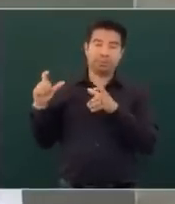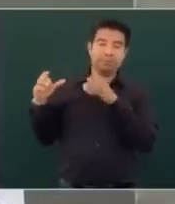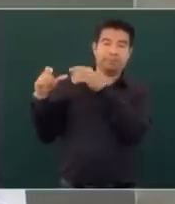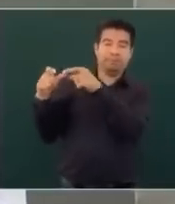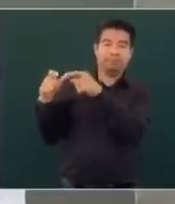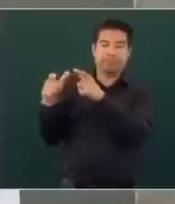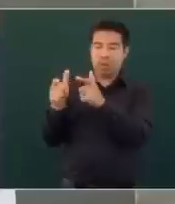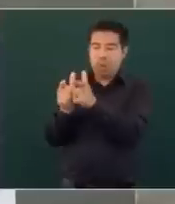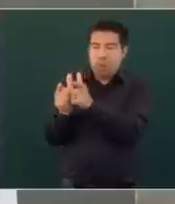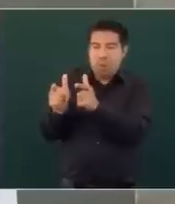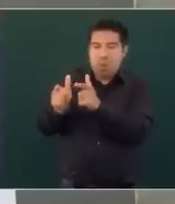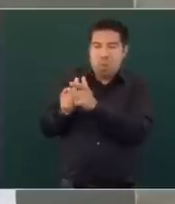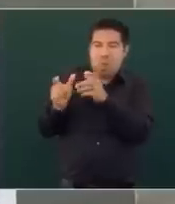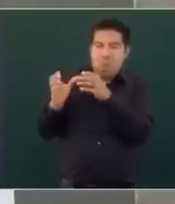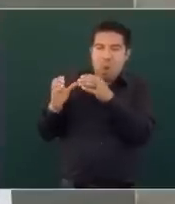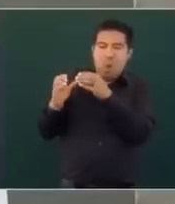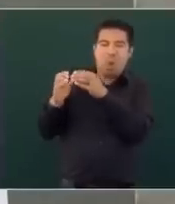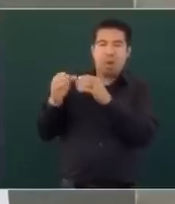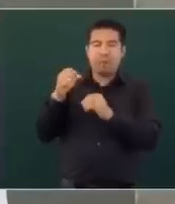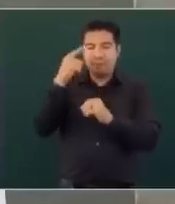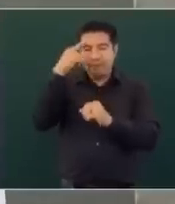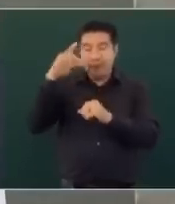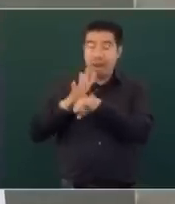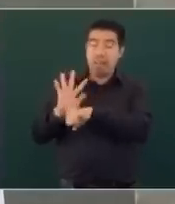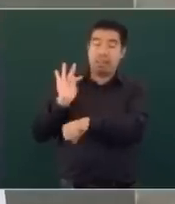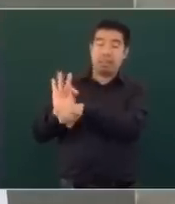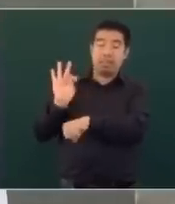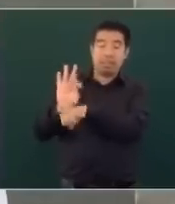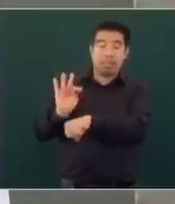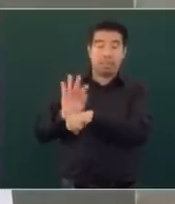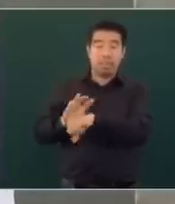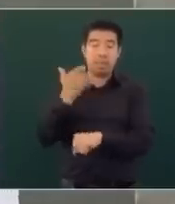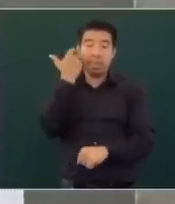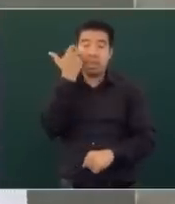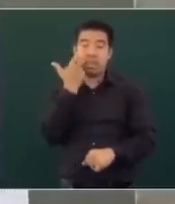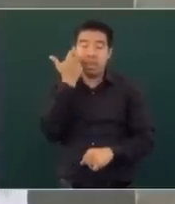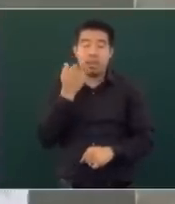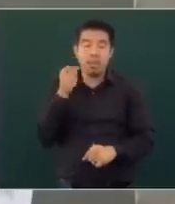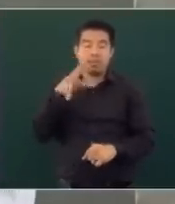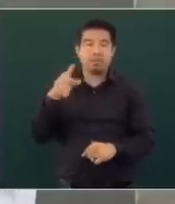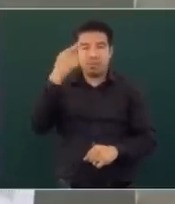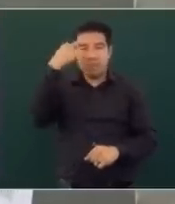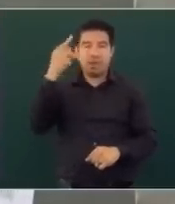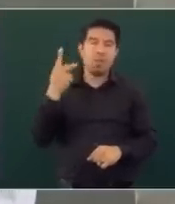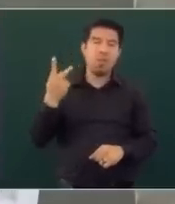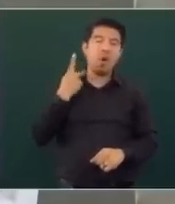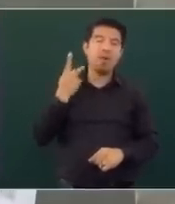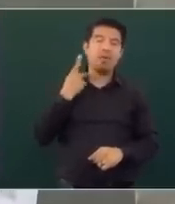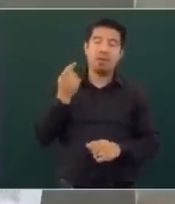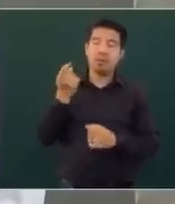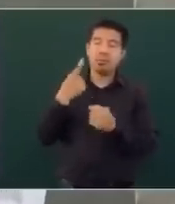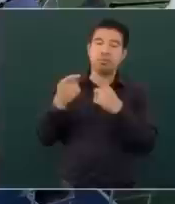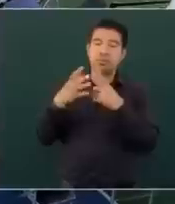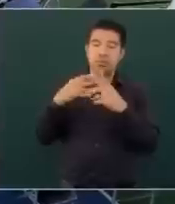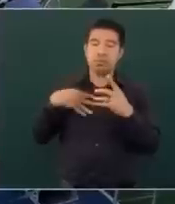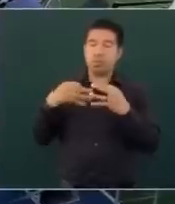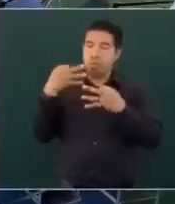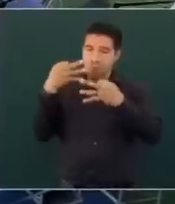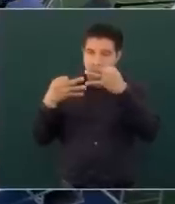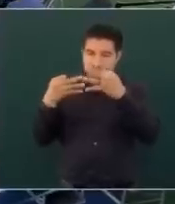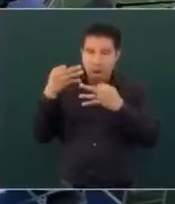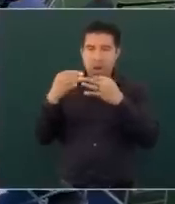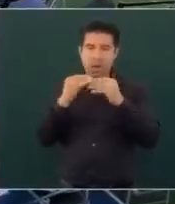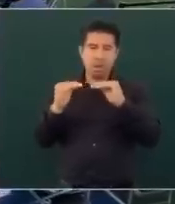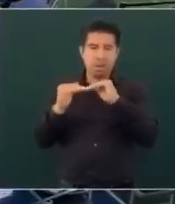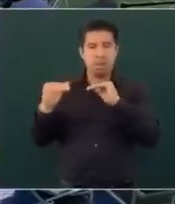se hace entre políticos, en este caso entre jueces, magistrados, ministros, ¿no?